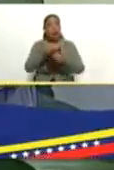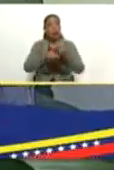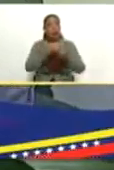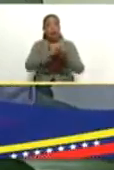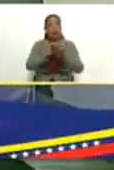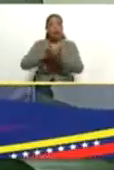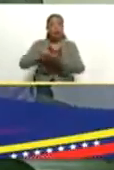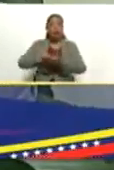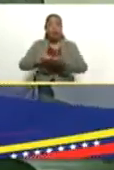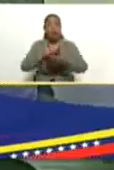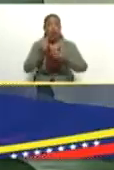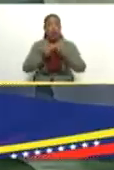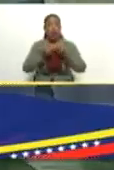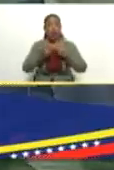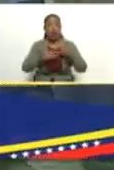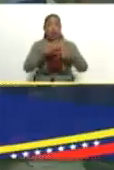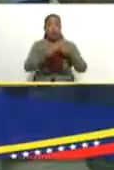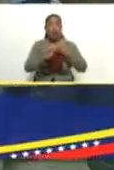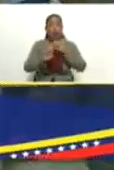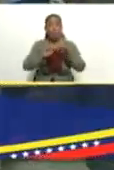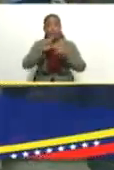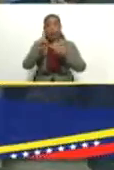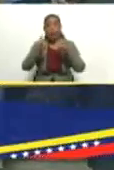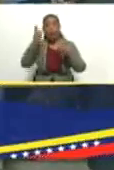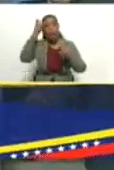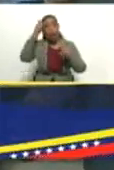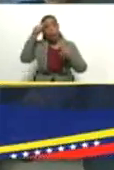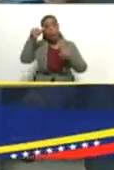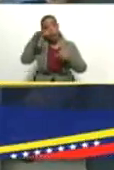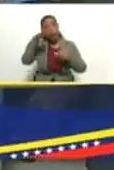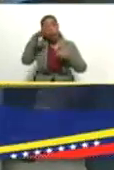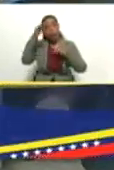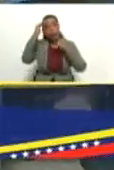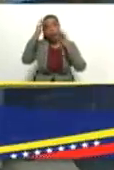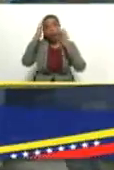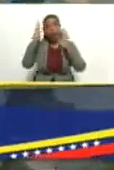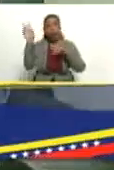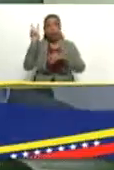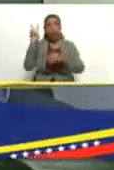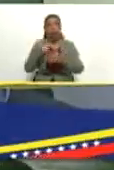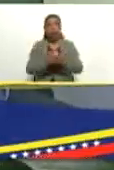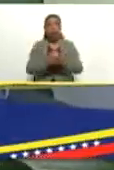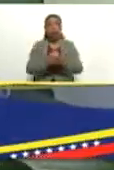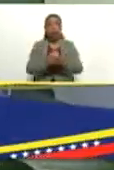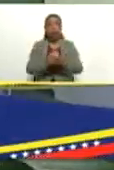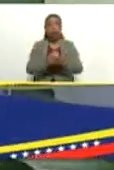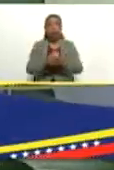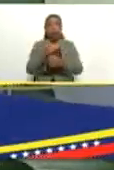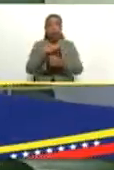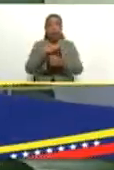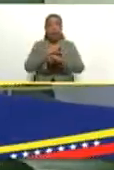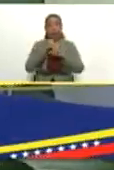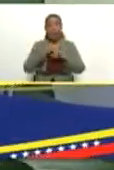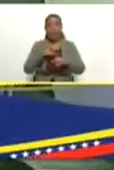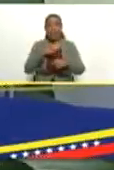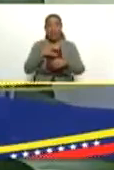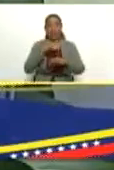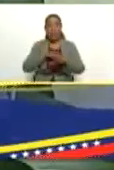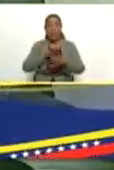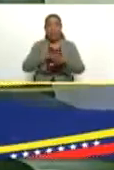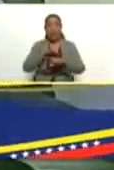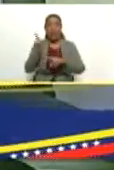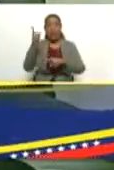está este proceso de consulta. Atención, Venezuela. Realmente a mí me emociona mucho porque fueron